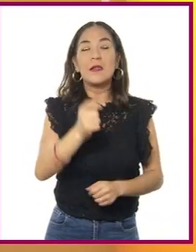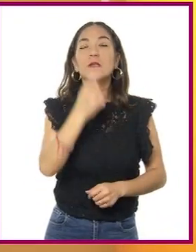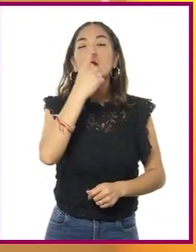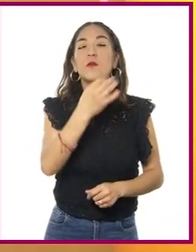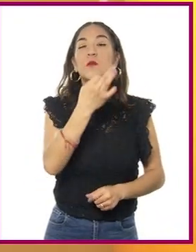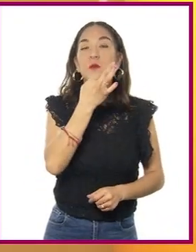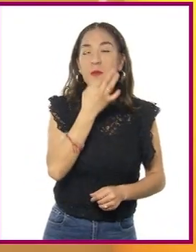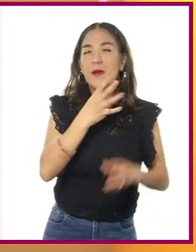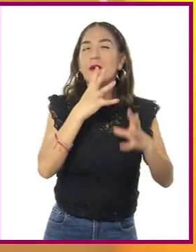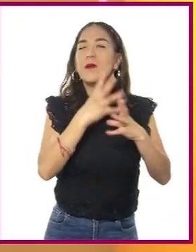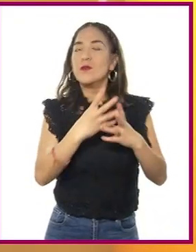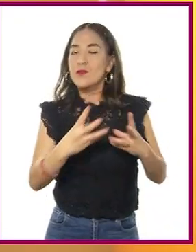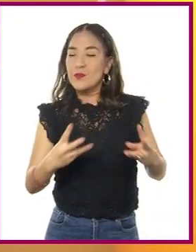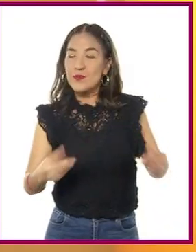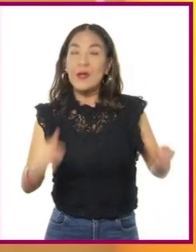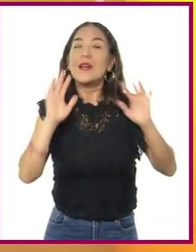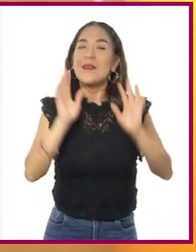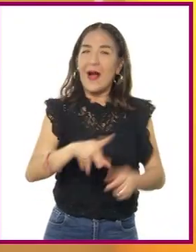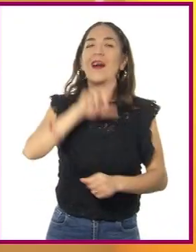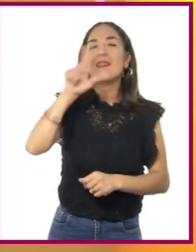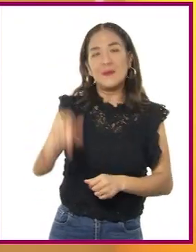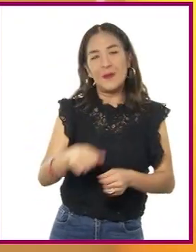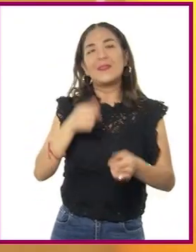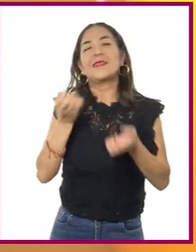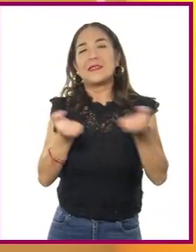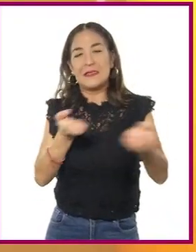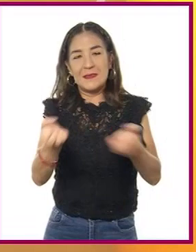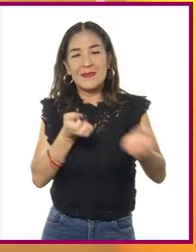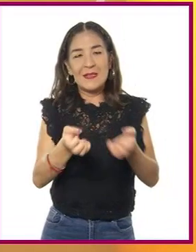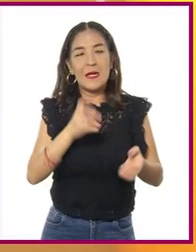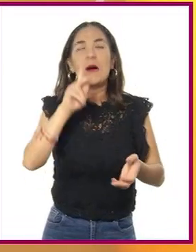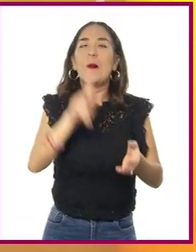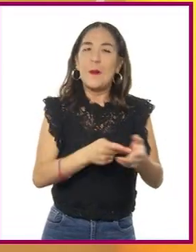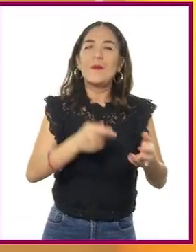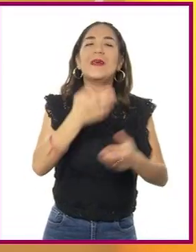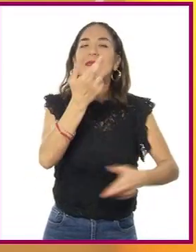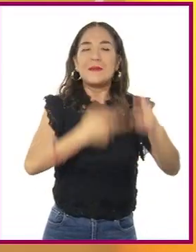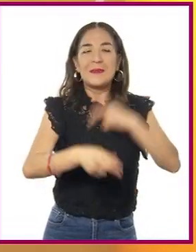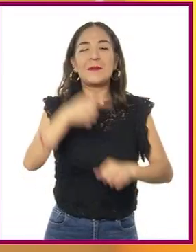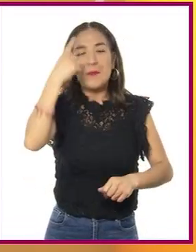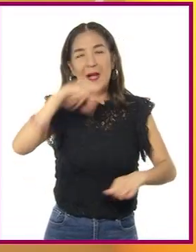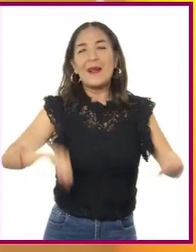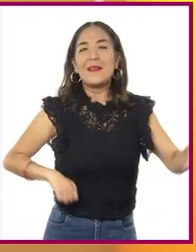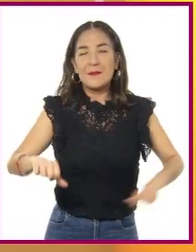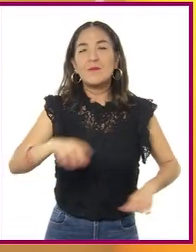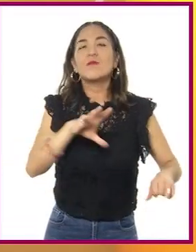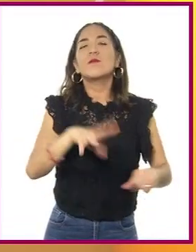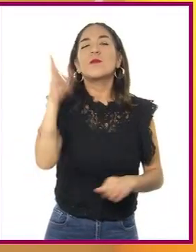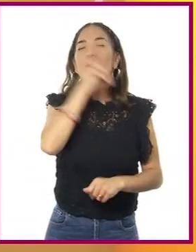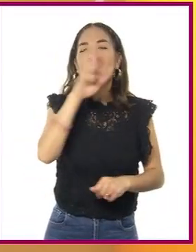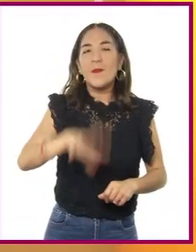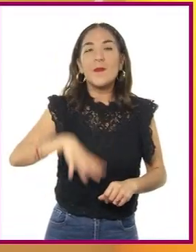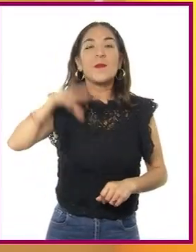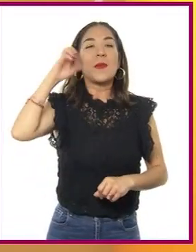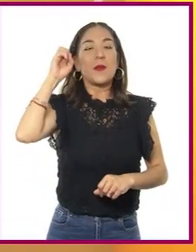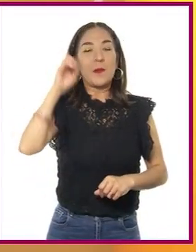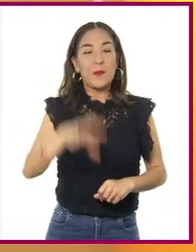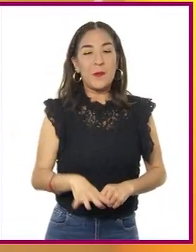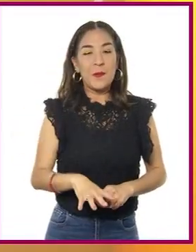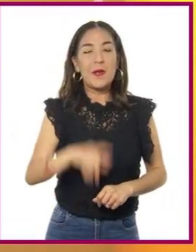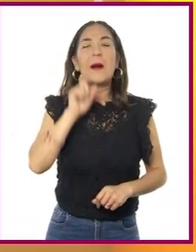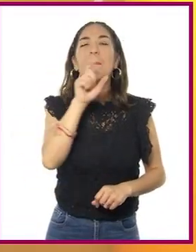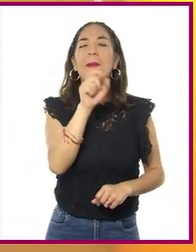para recuperarnos después de hacer los ejercicios y así recuperar el ritmo normal a través de la respiración. En mi caso fueron